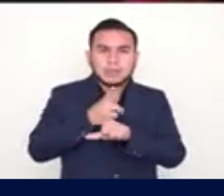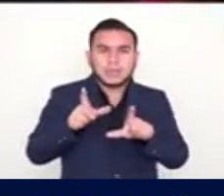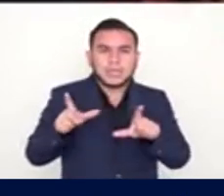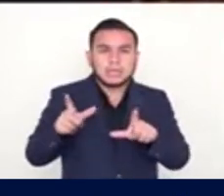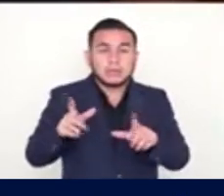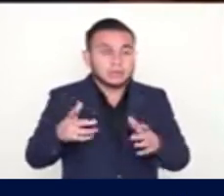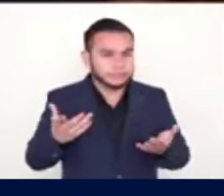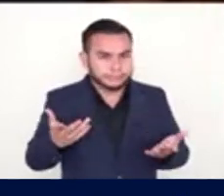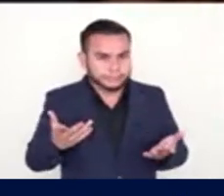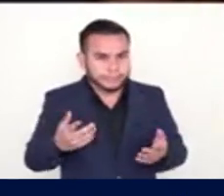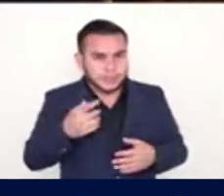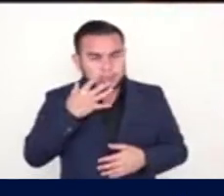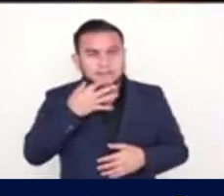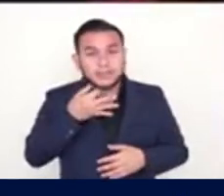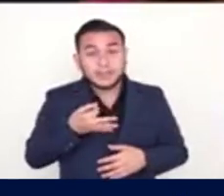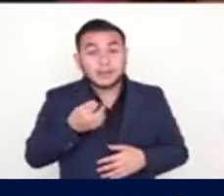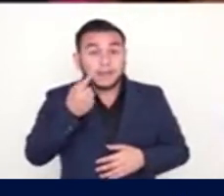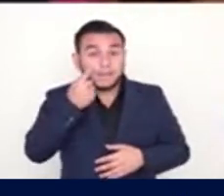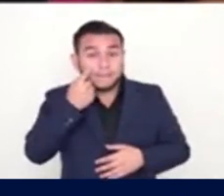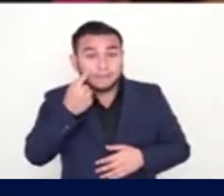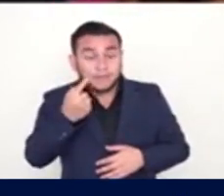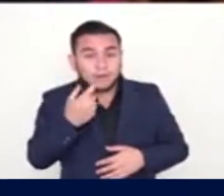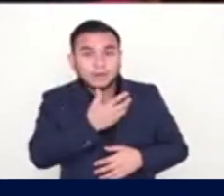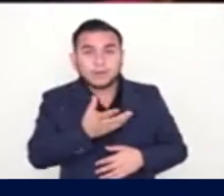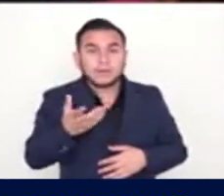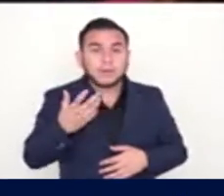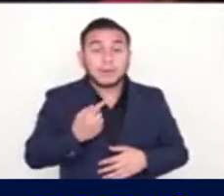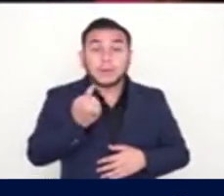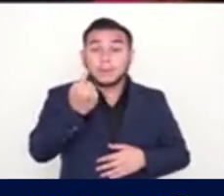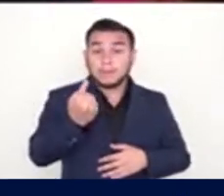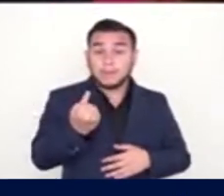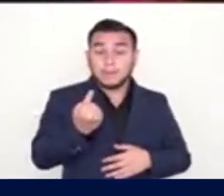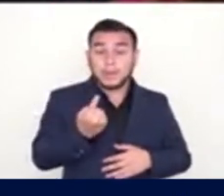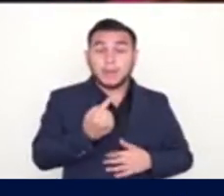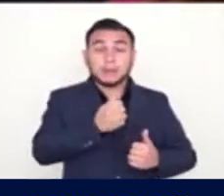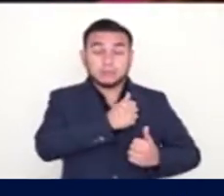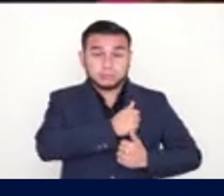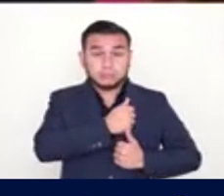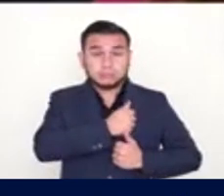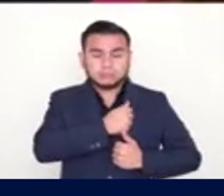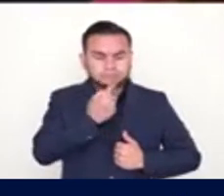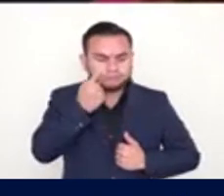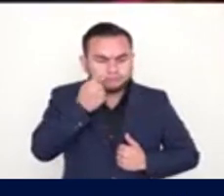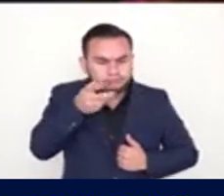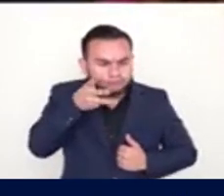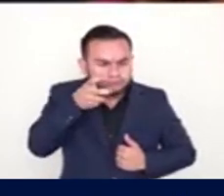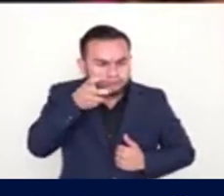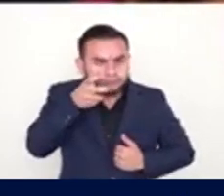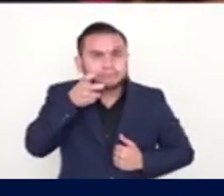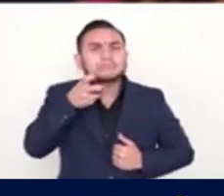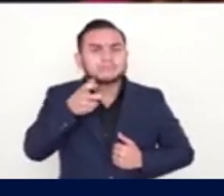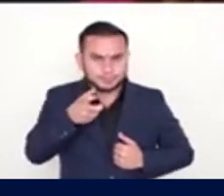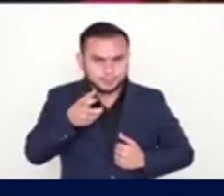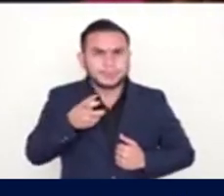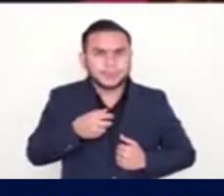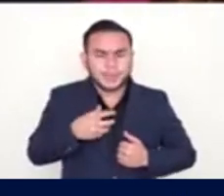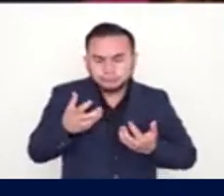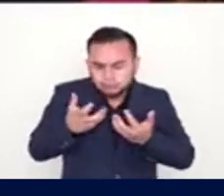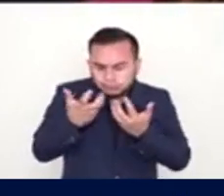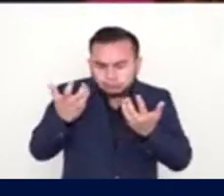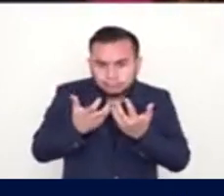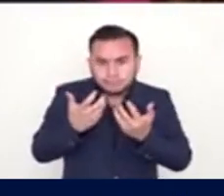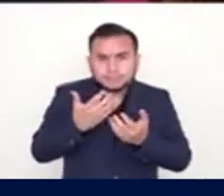en parque, ¿verdad? Sino verificando con personal de la Fuerza Armada que se puedan revisar los